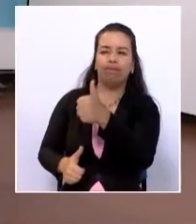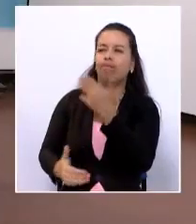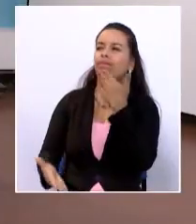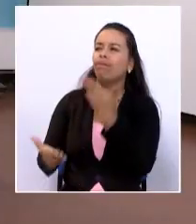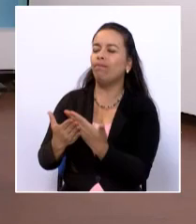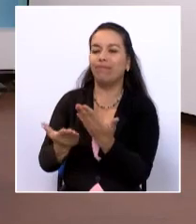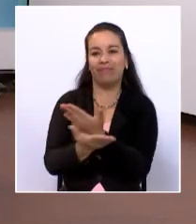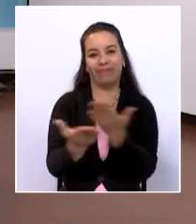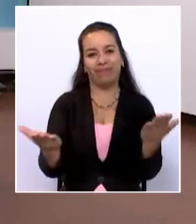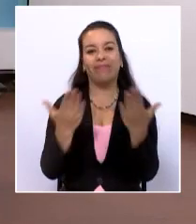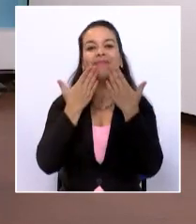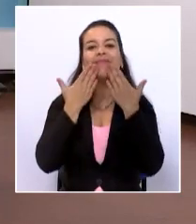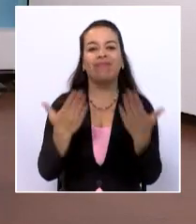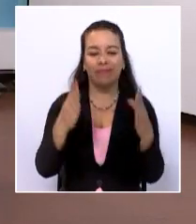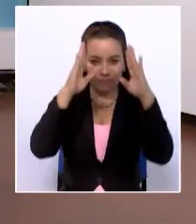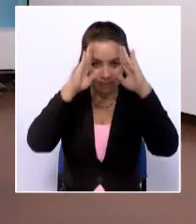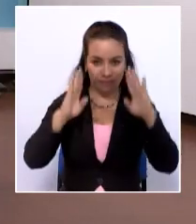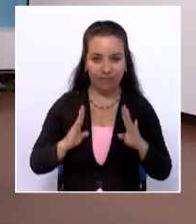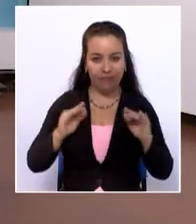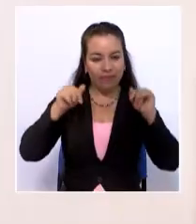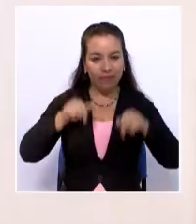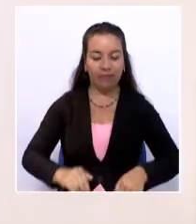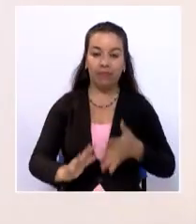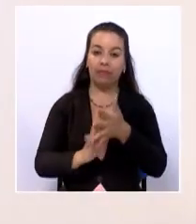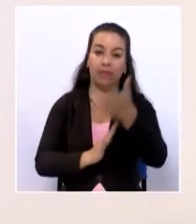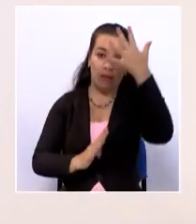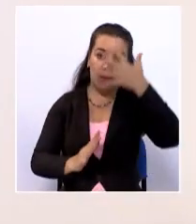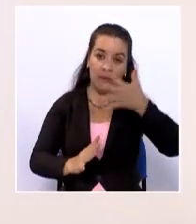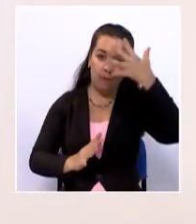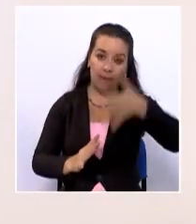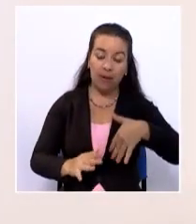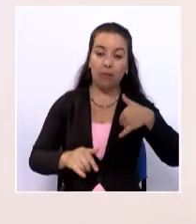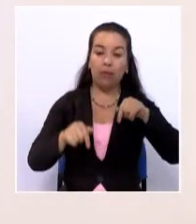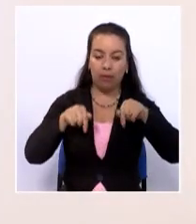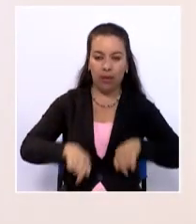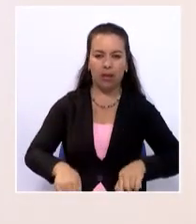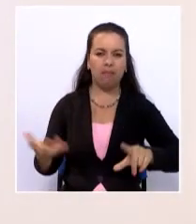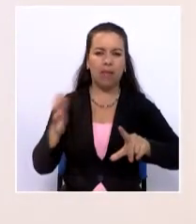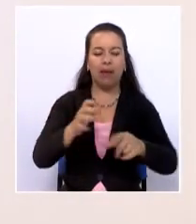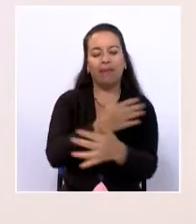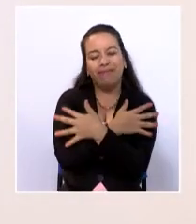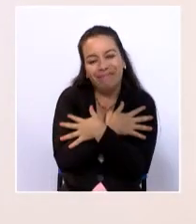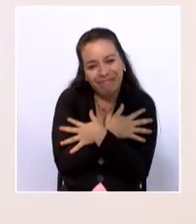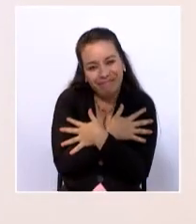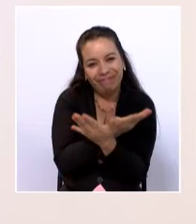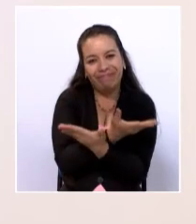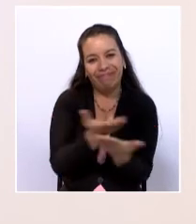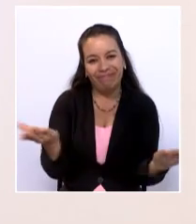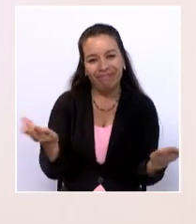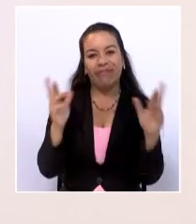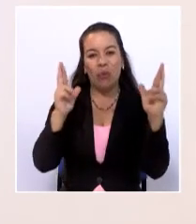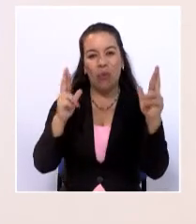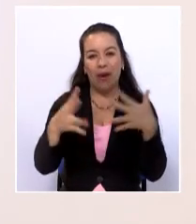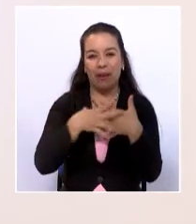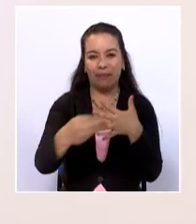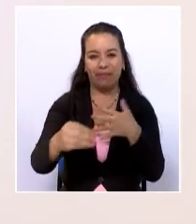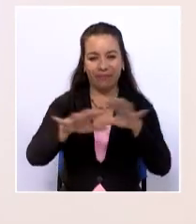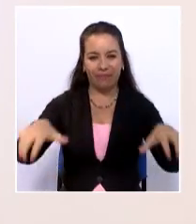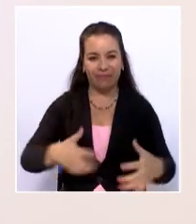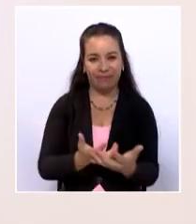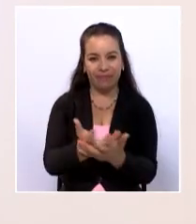gracias a todas las personas por estar sintonizados recuerden que en facebook medicamentos doctor rojas un abrazo muy grande y espero pongan en práctica todos los